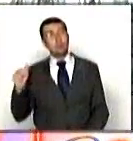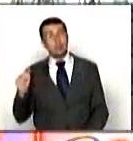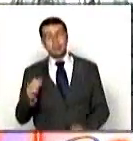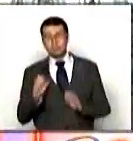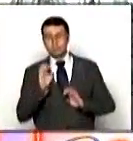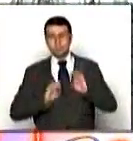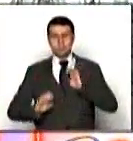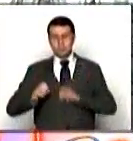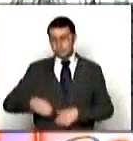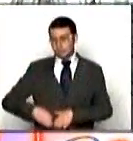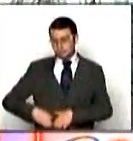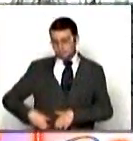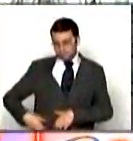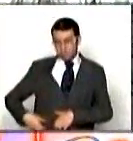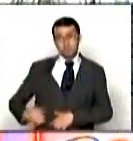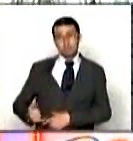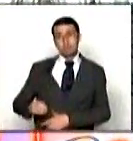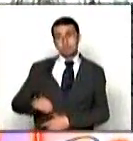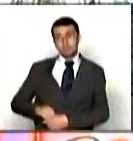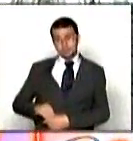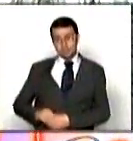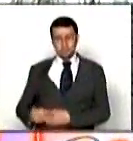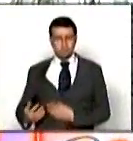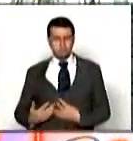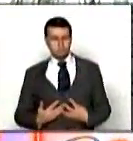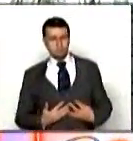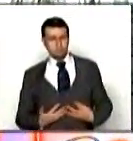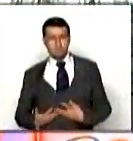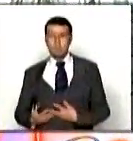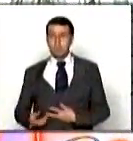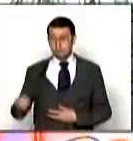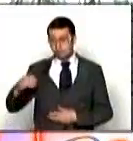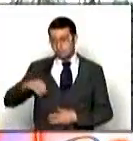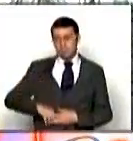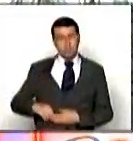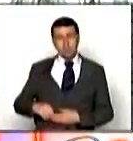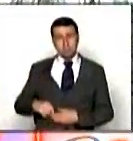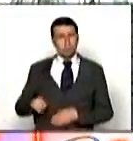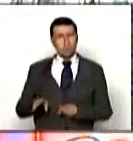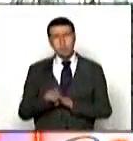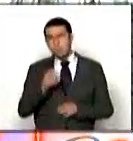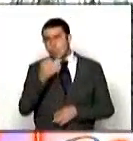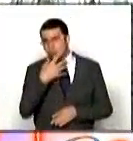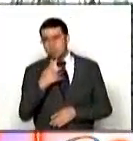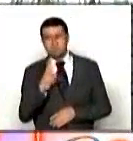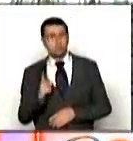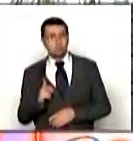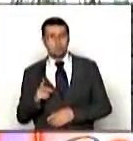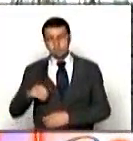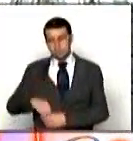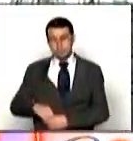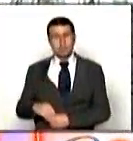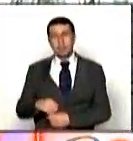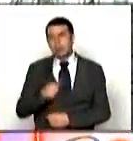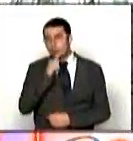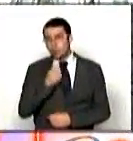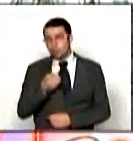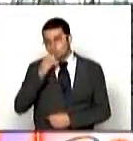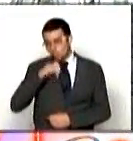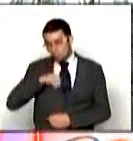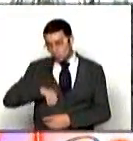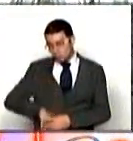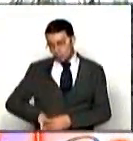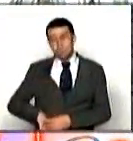Doctor, entonces, lo que damos son bacterias que no son medicamento como tal, sino que vienen en líquido, se las suministramos al